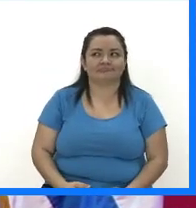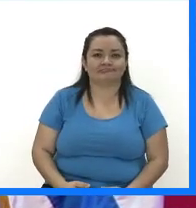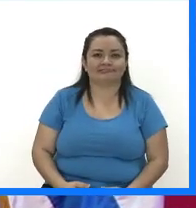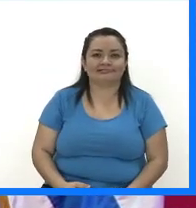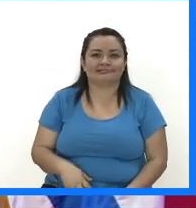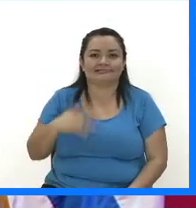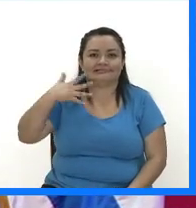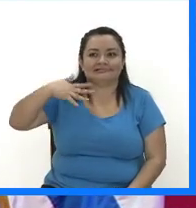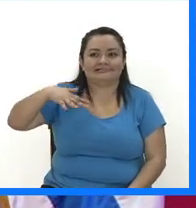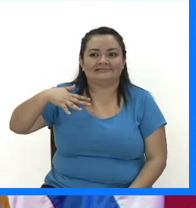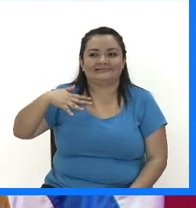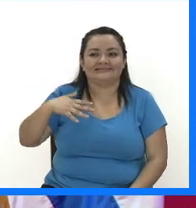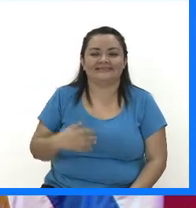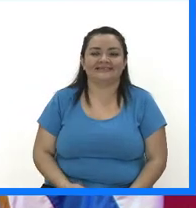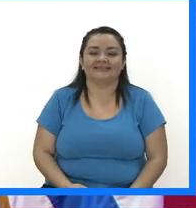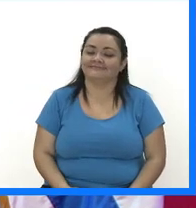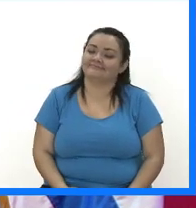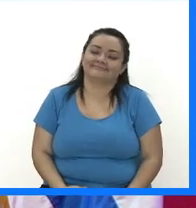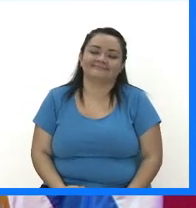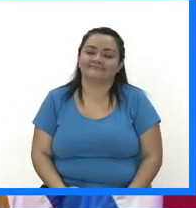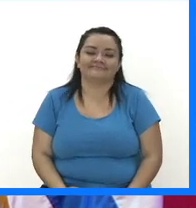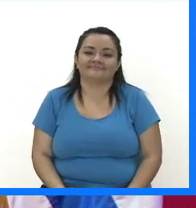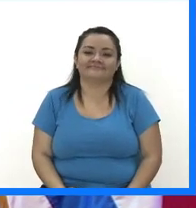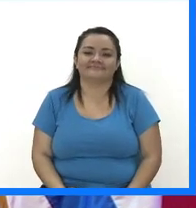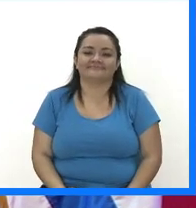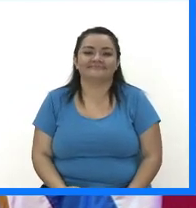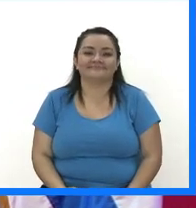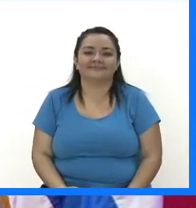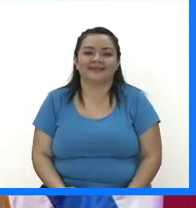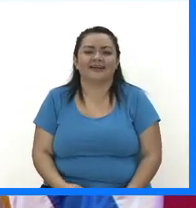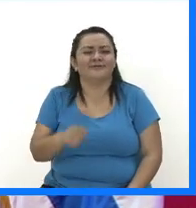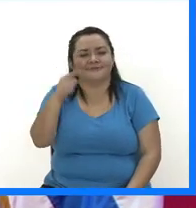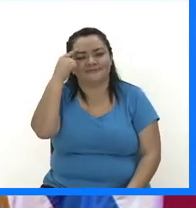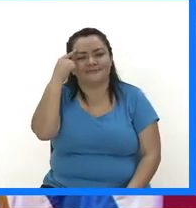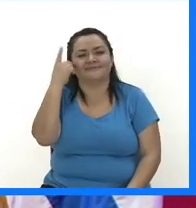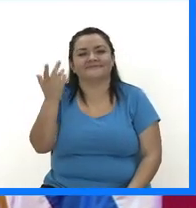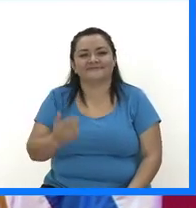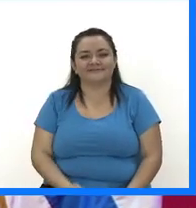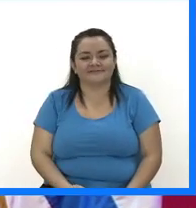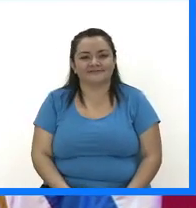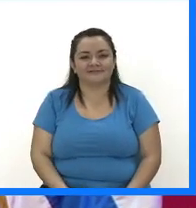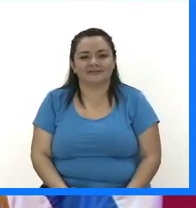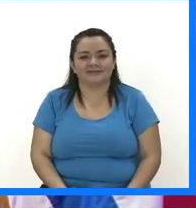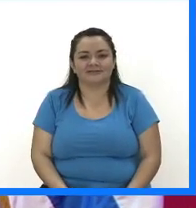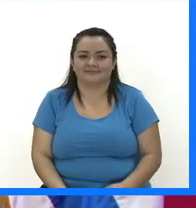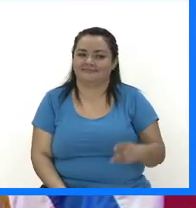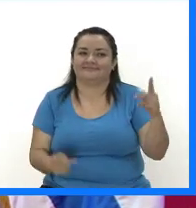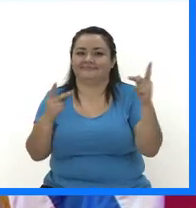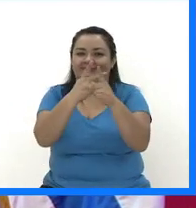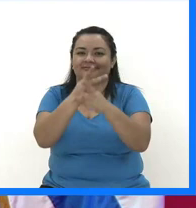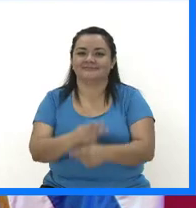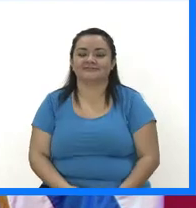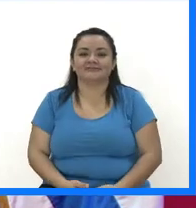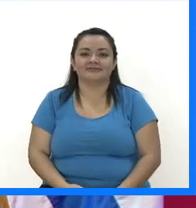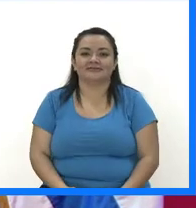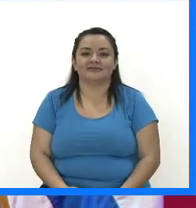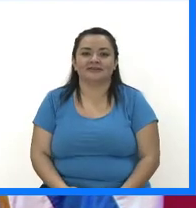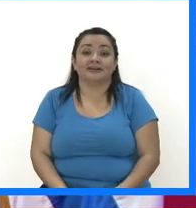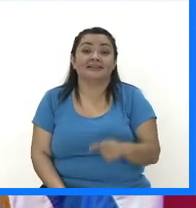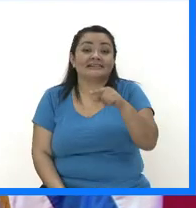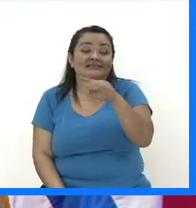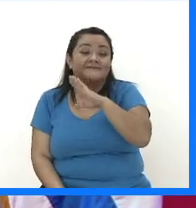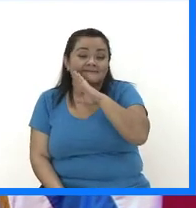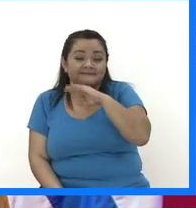ay qué va a ser para la nasa que va a estudiar a a cómo no a wilson que se te ocurre lo peor que esté